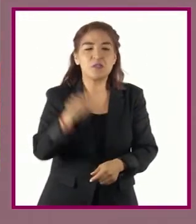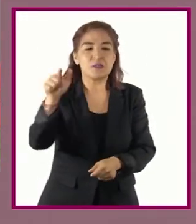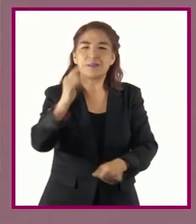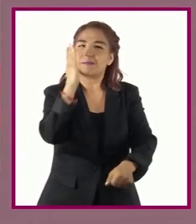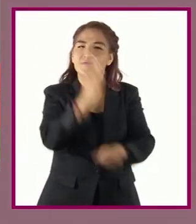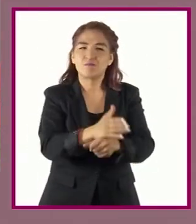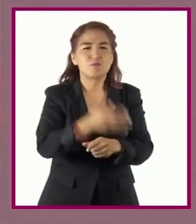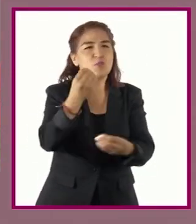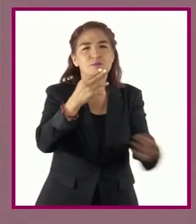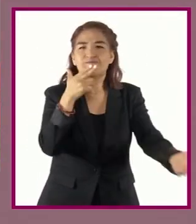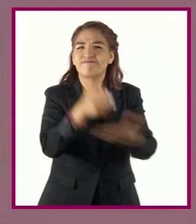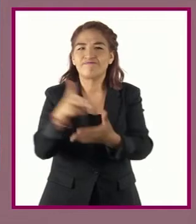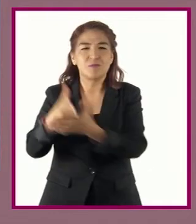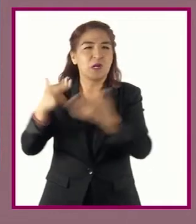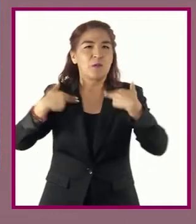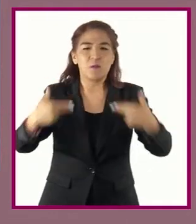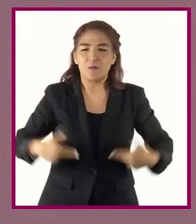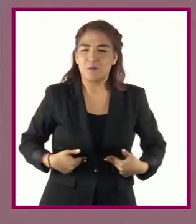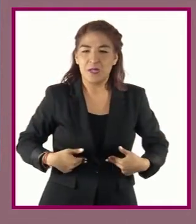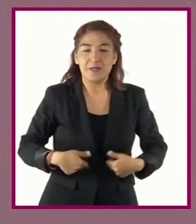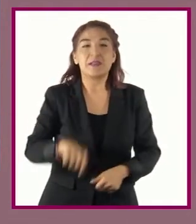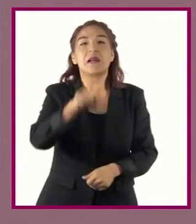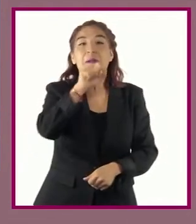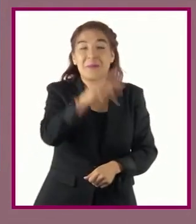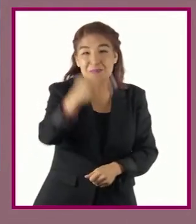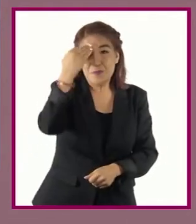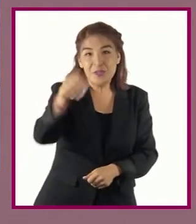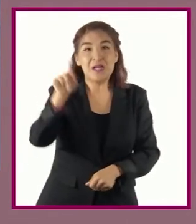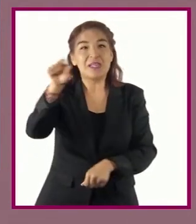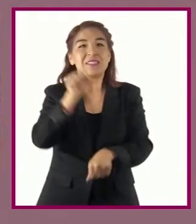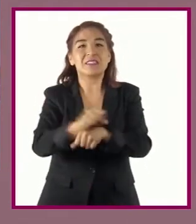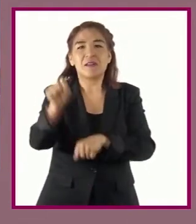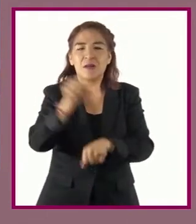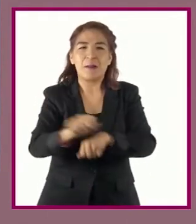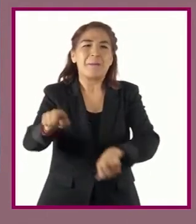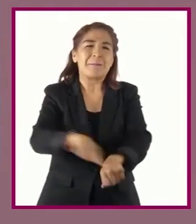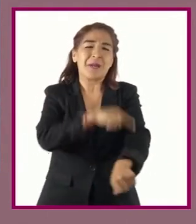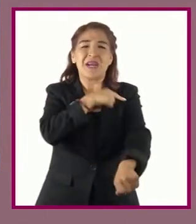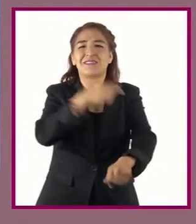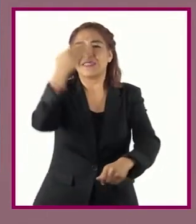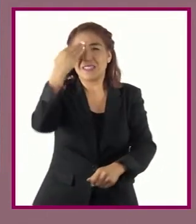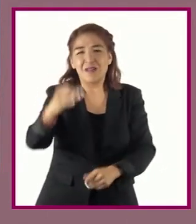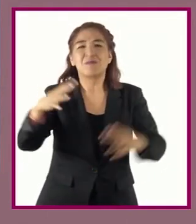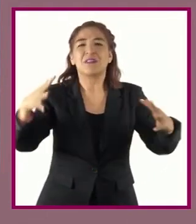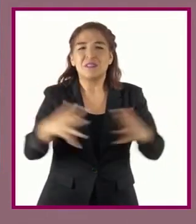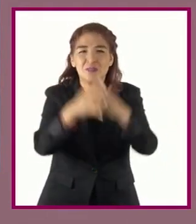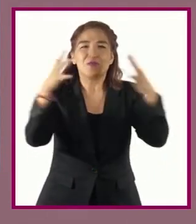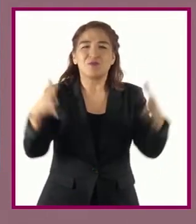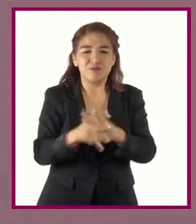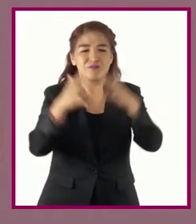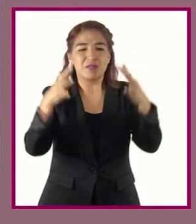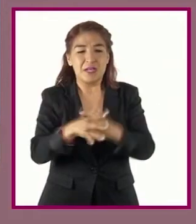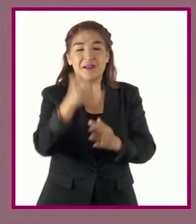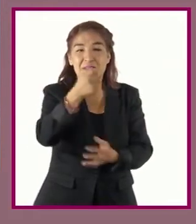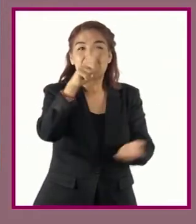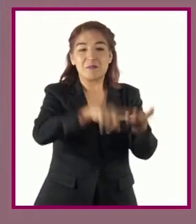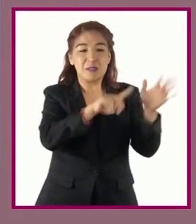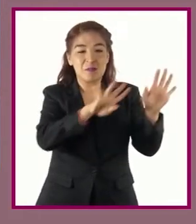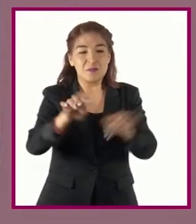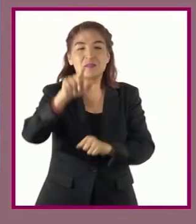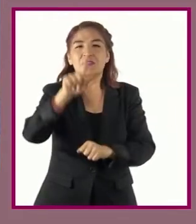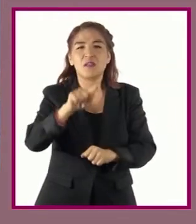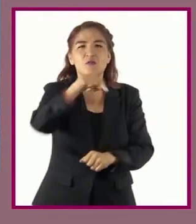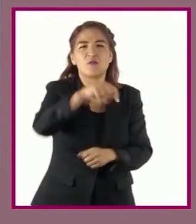delitos contra la humanidad. Al mismo tiempo, en El Salvador se vivió una larga etapa de lucha. En la década de los 70 surgen una serie de